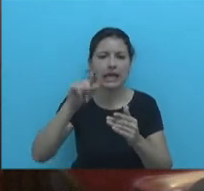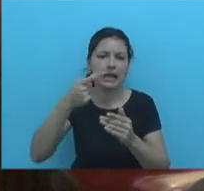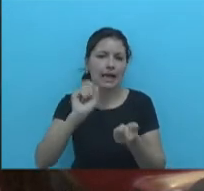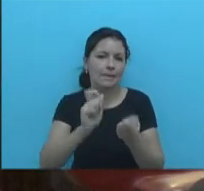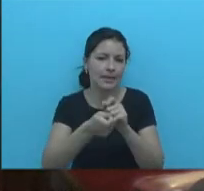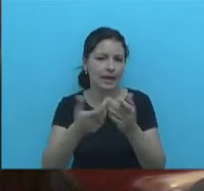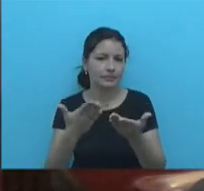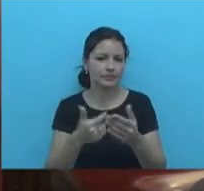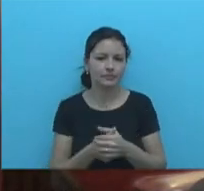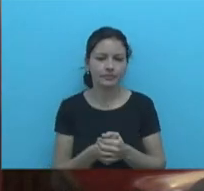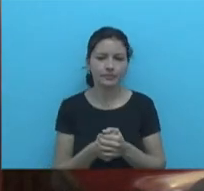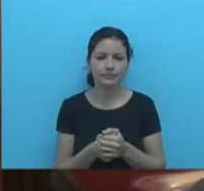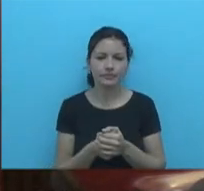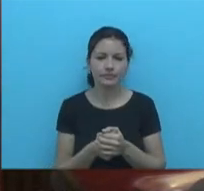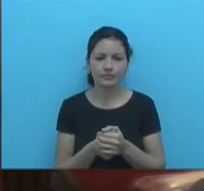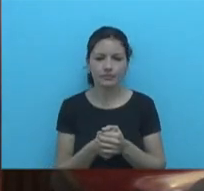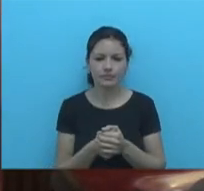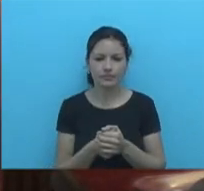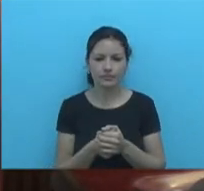hay problema. Va como más por cuenta